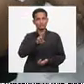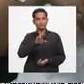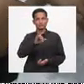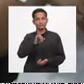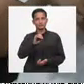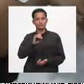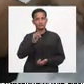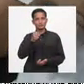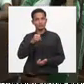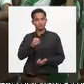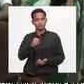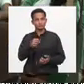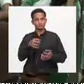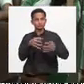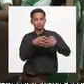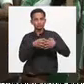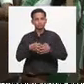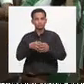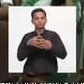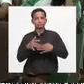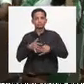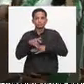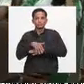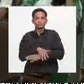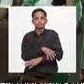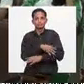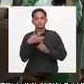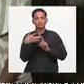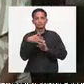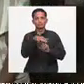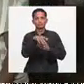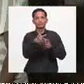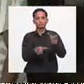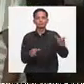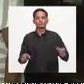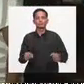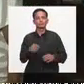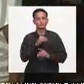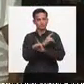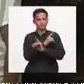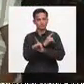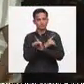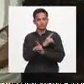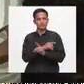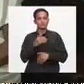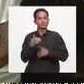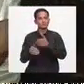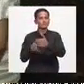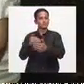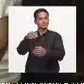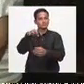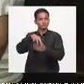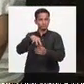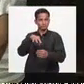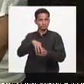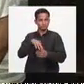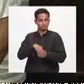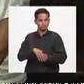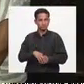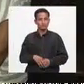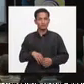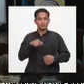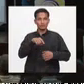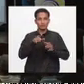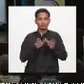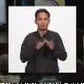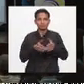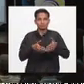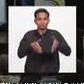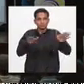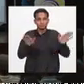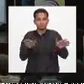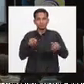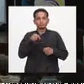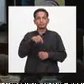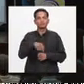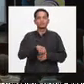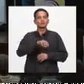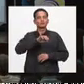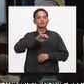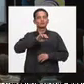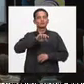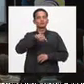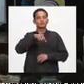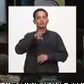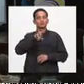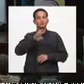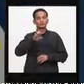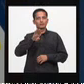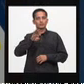estudiantes se desarrolló la socialización de inclusión de las personas con discapacidad en los procesos electorales en el auditorio de la Universidad Técnica